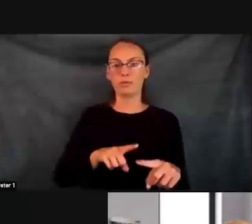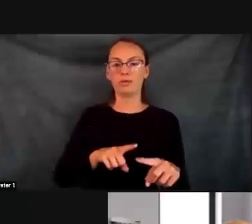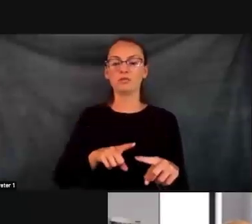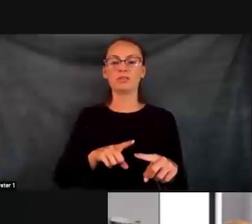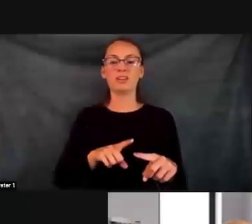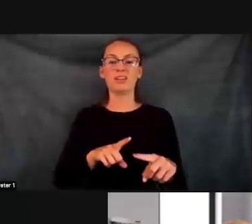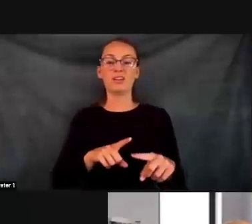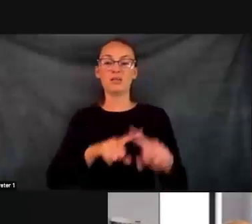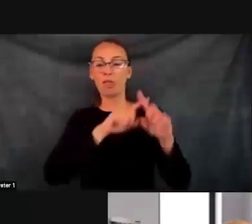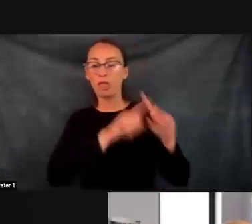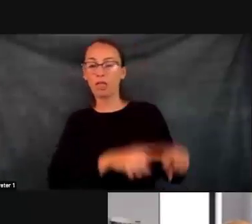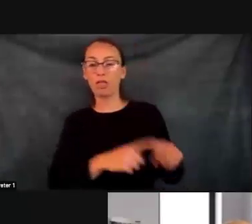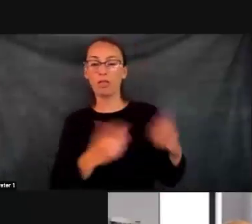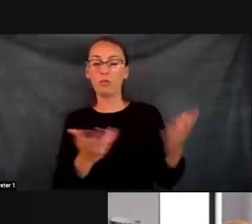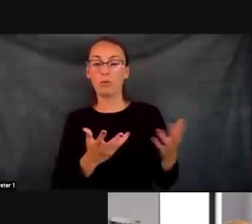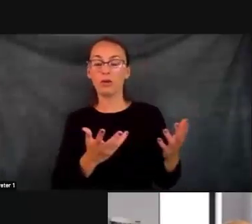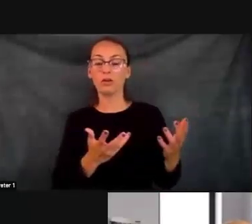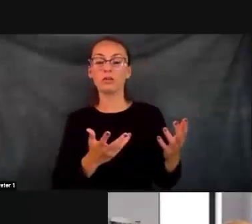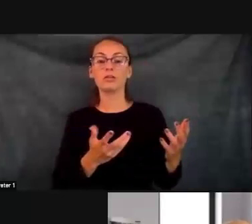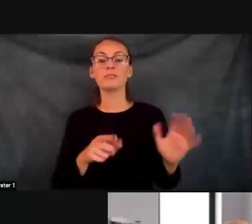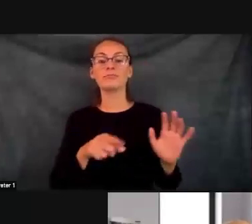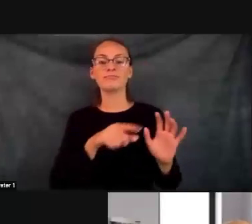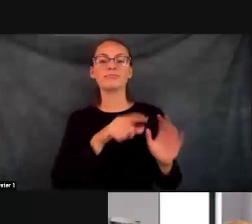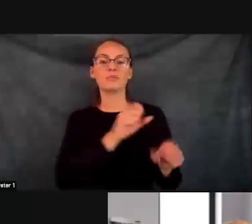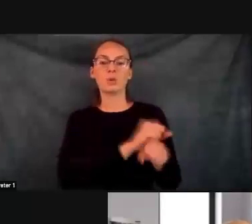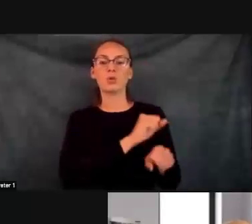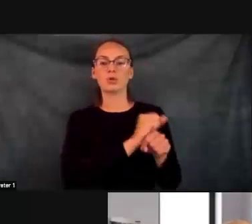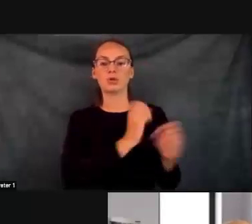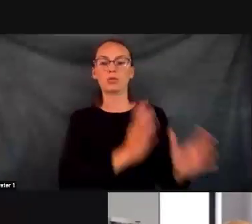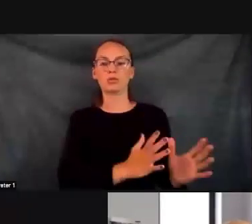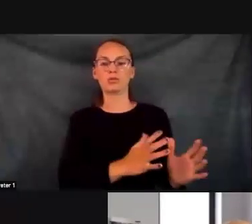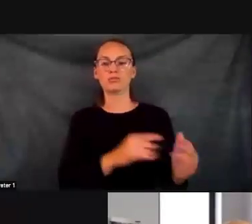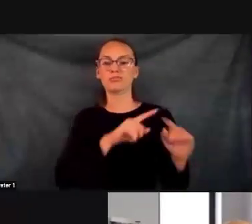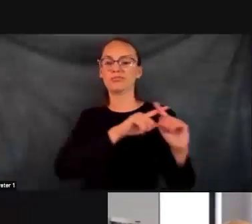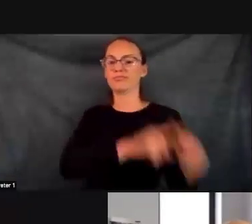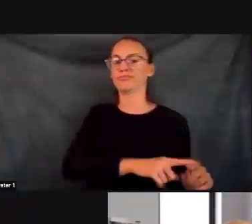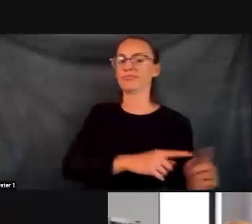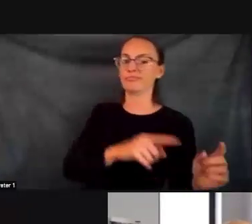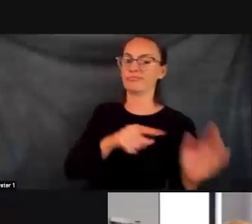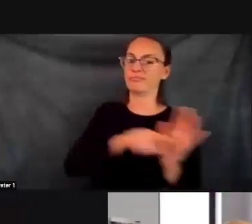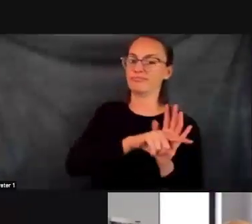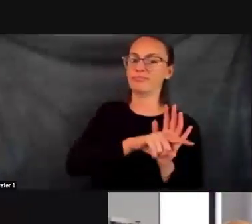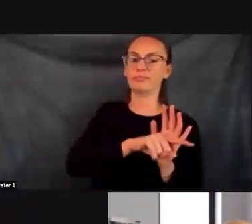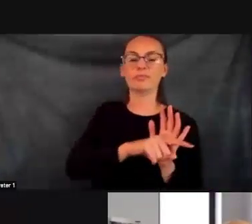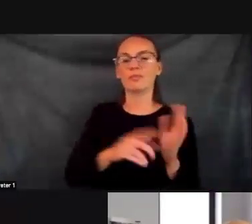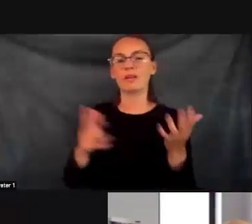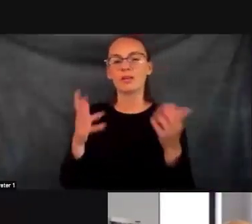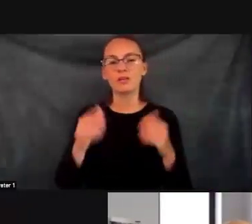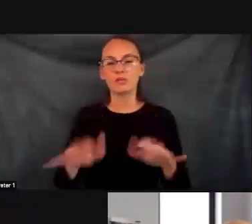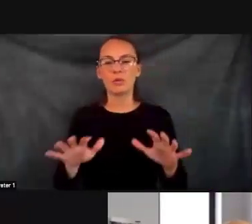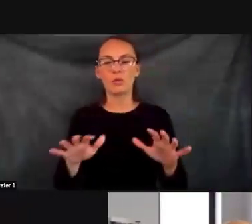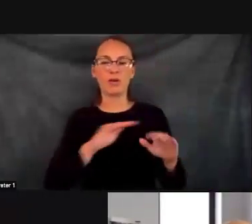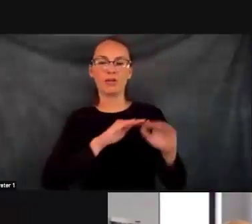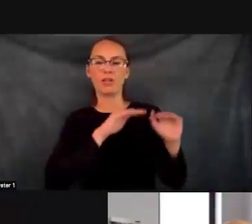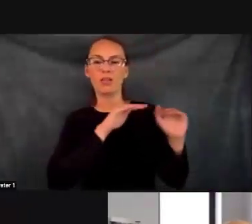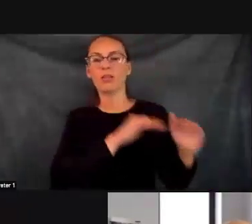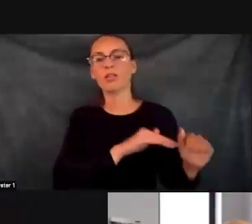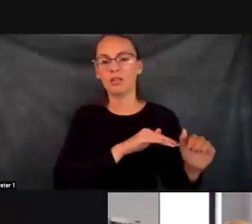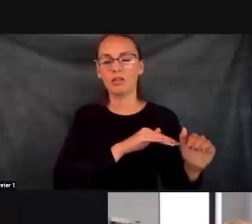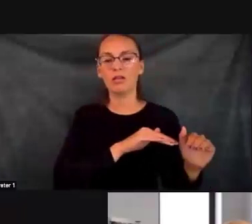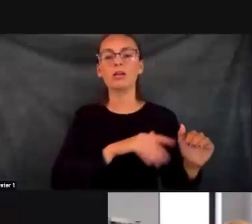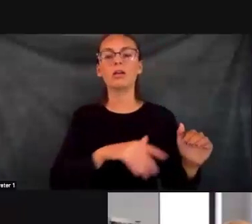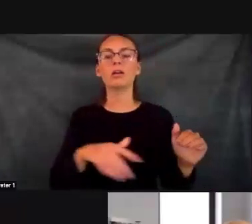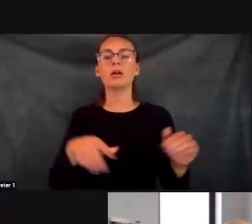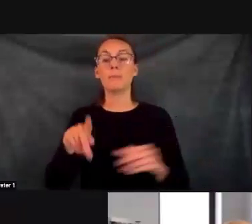trabajos. Entonces, los trabajadores tienen que renunciar a ciertos beneficios para adelantar el proyecto. Y